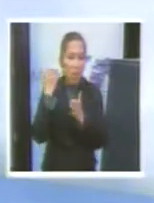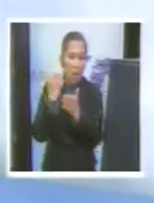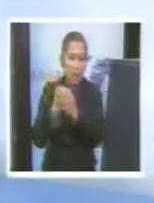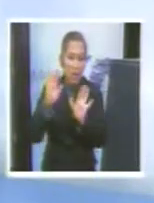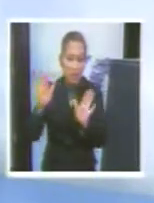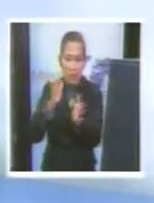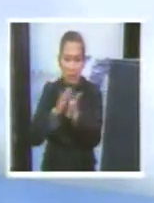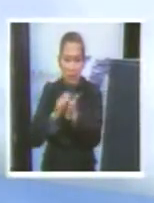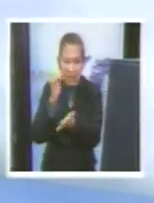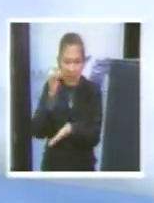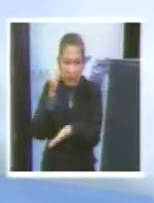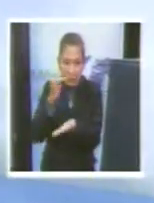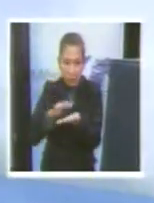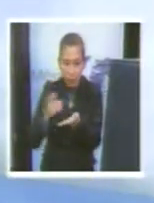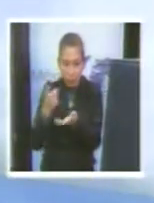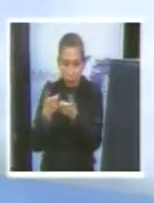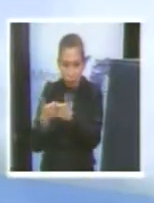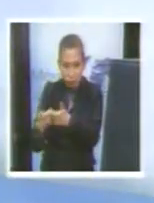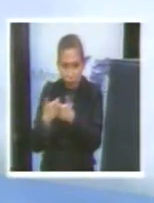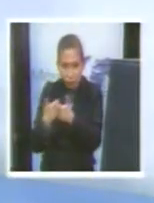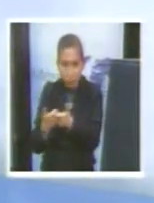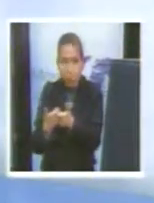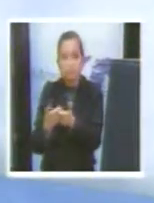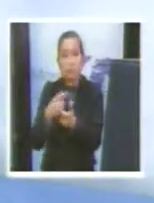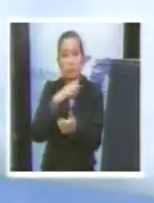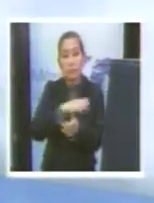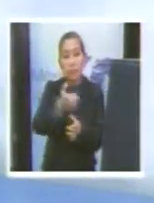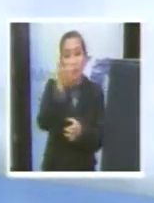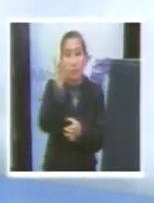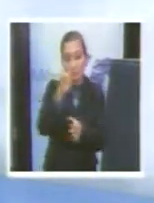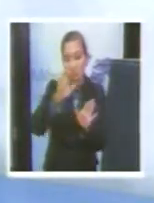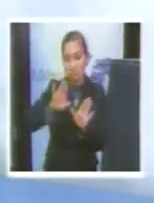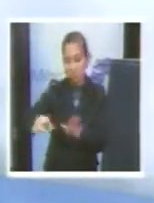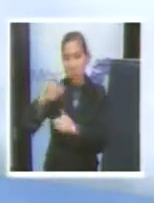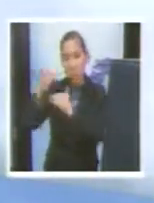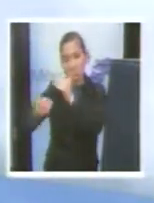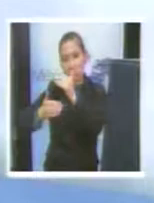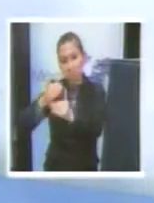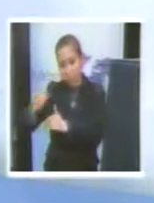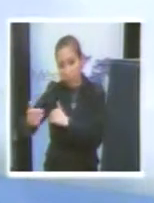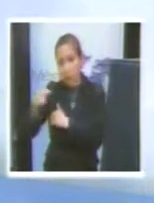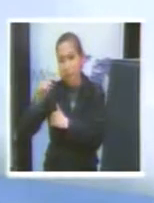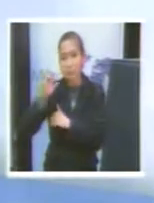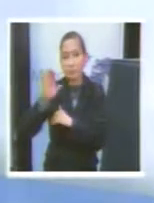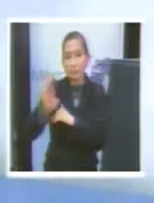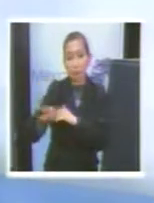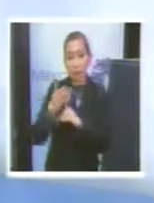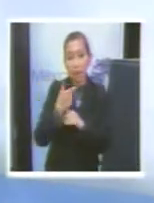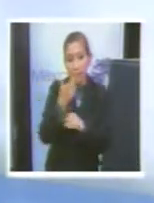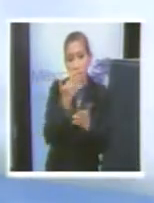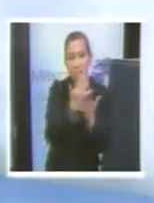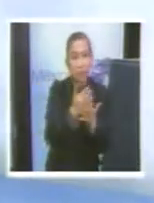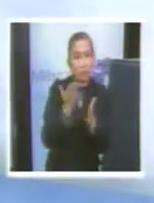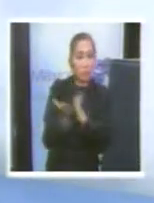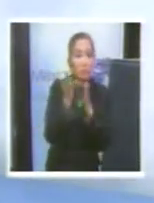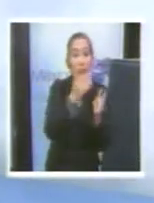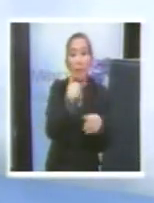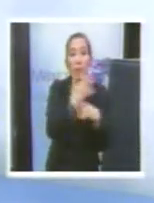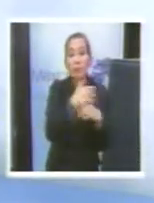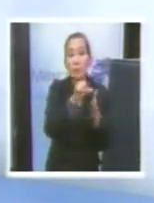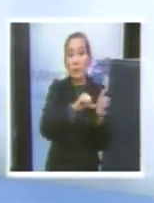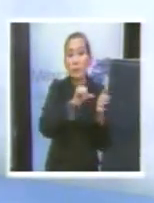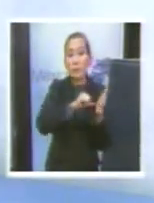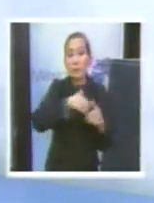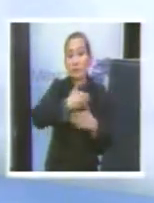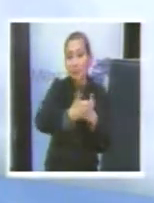económico, perdón, y de cooperación. La parte económica está en progreso y es de esperarse que en los próximos